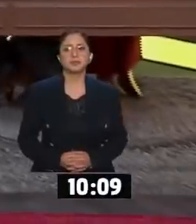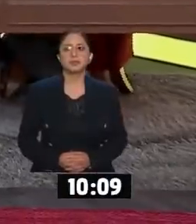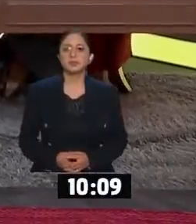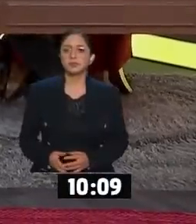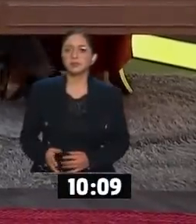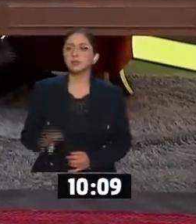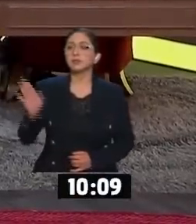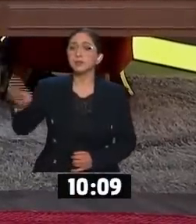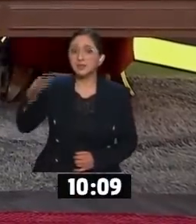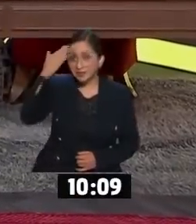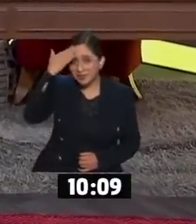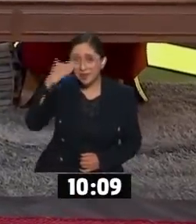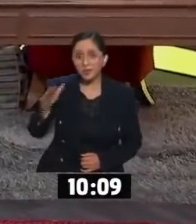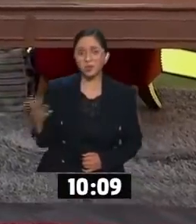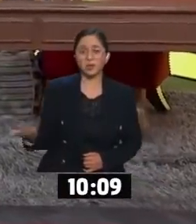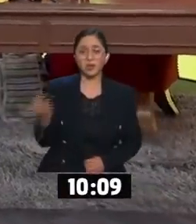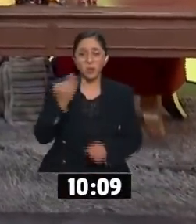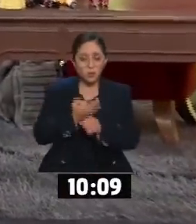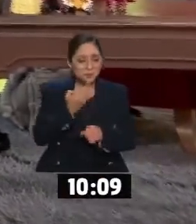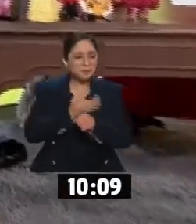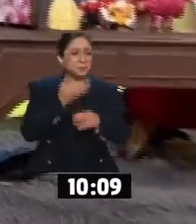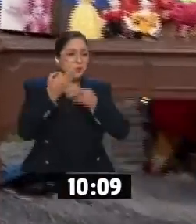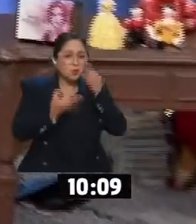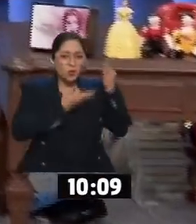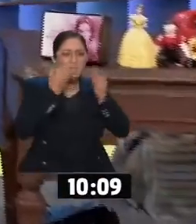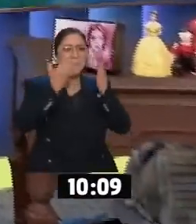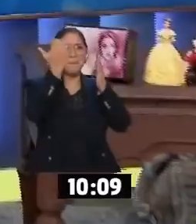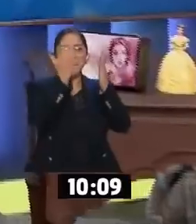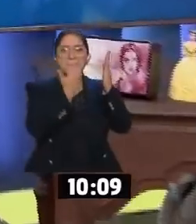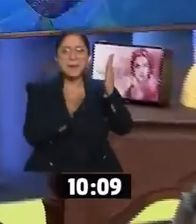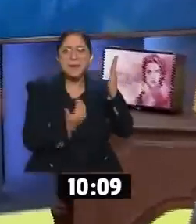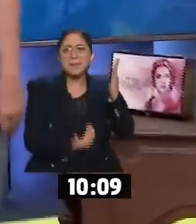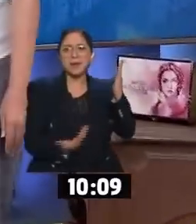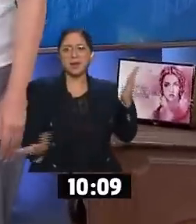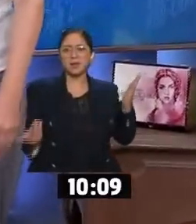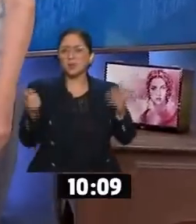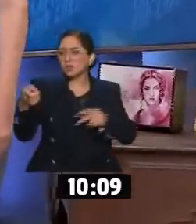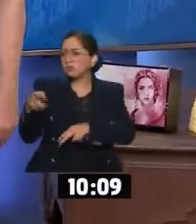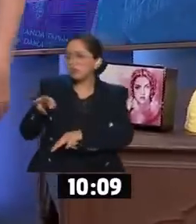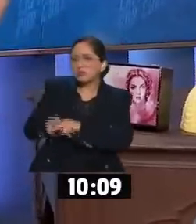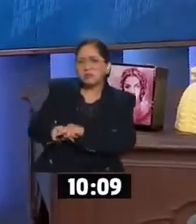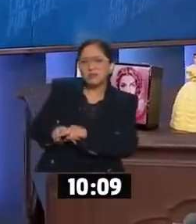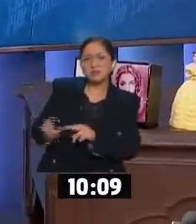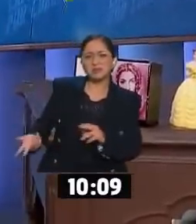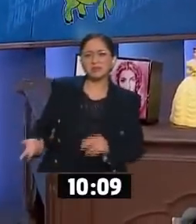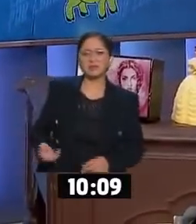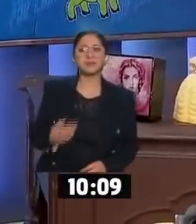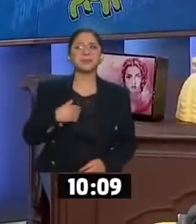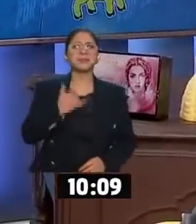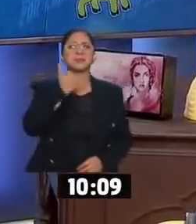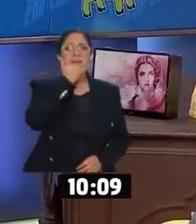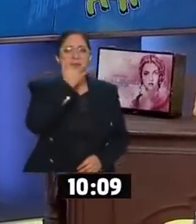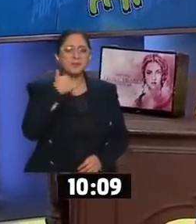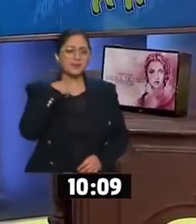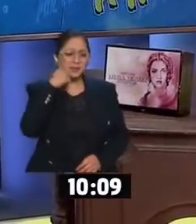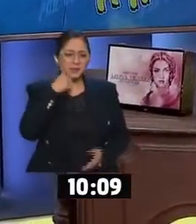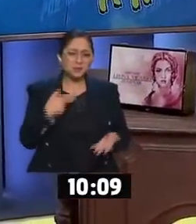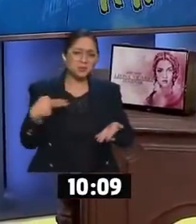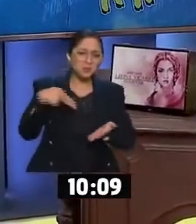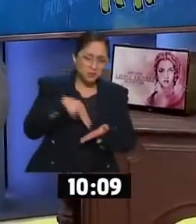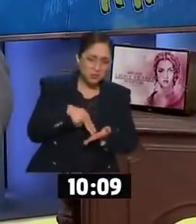Señora. ¿Qué? Pues es que es el revólver y usted sentada, señora. Es que me paro al último instante porque me canso mucho. ¿A usted le gusta la